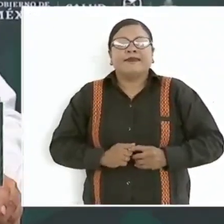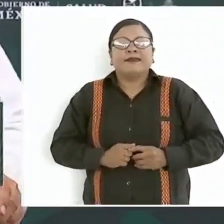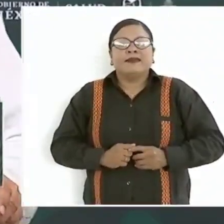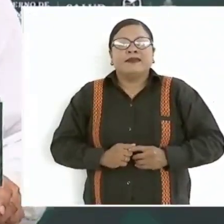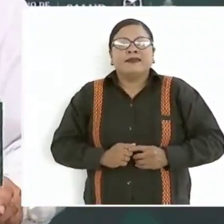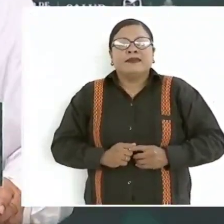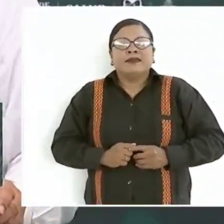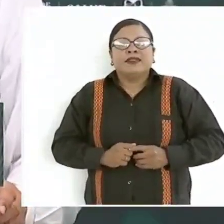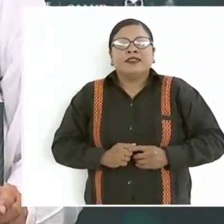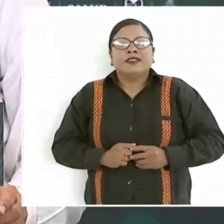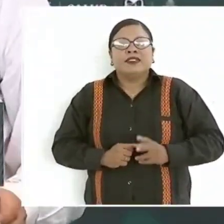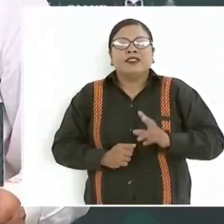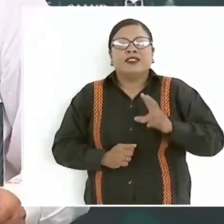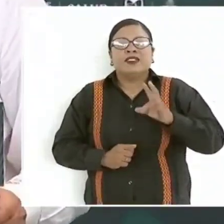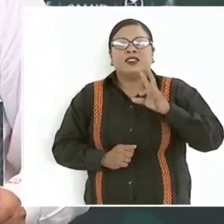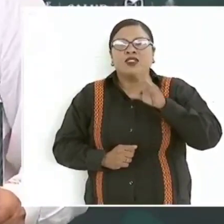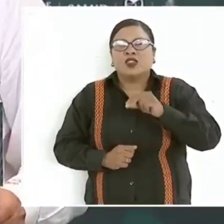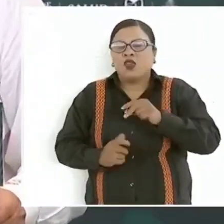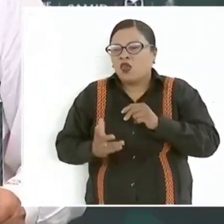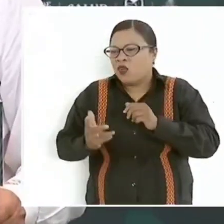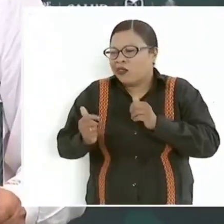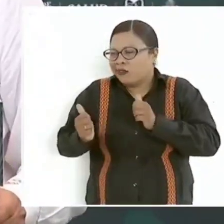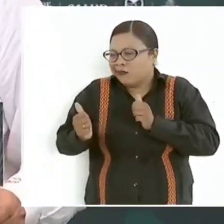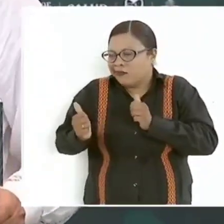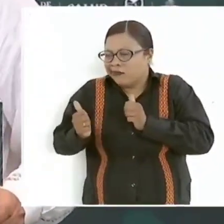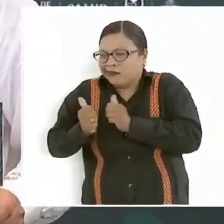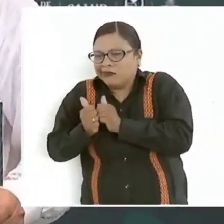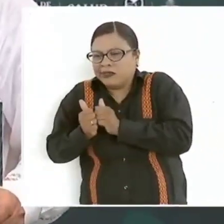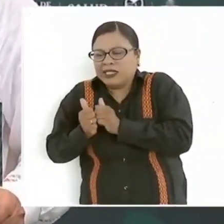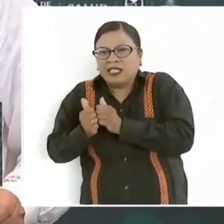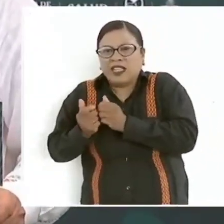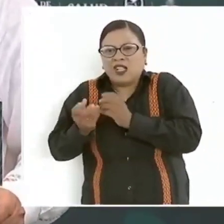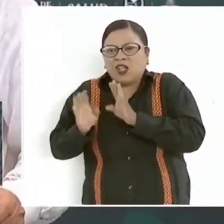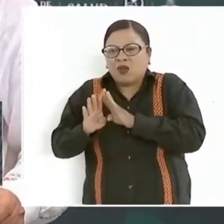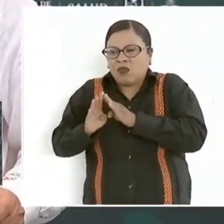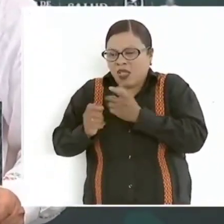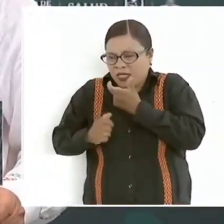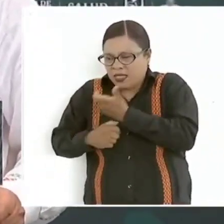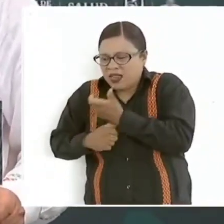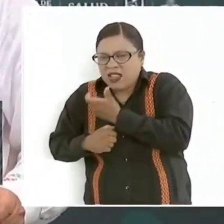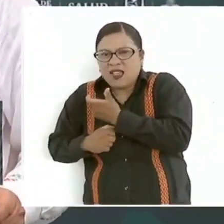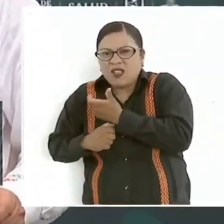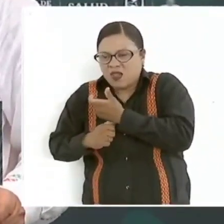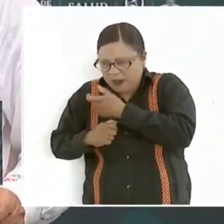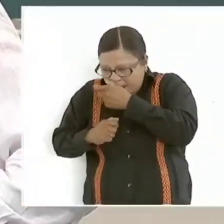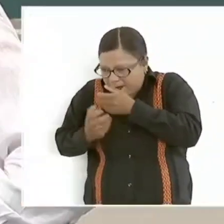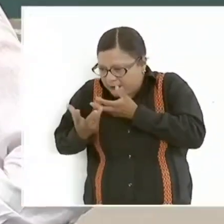mucho apego, no hay que tener mucho apego ni al dinero ni al poder.